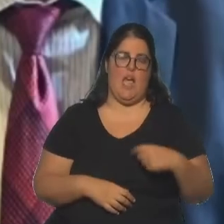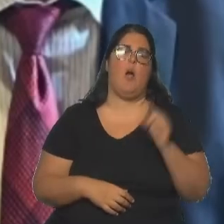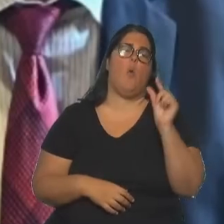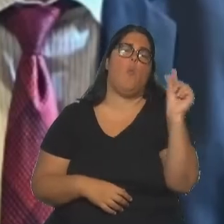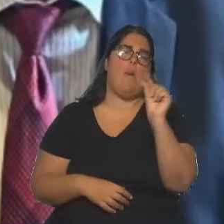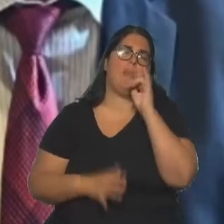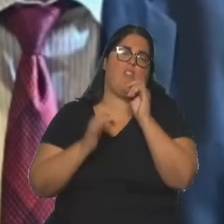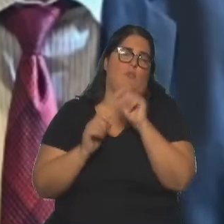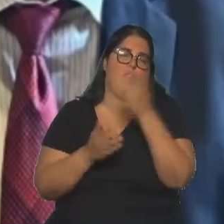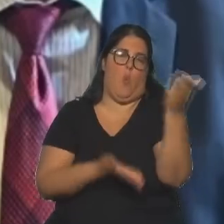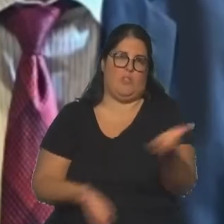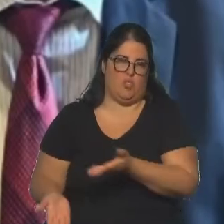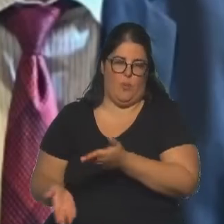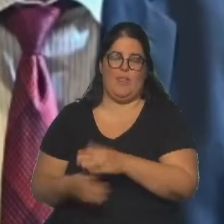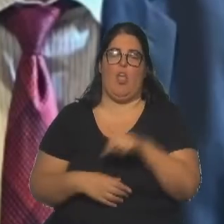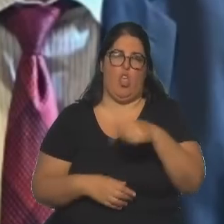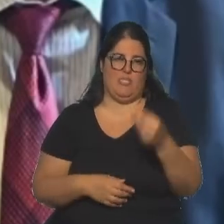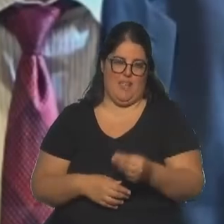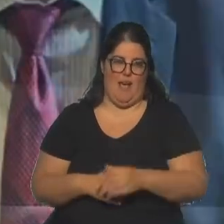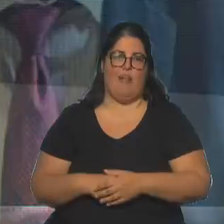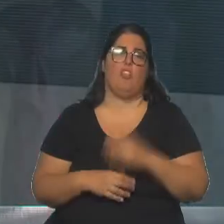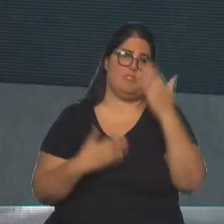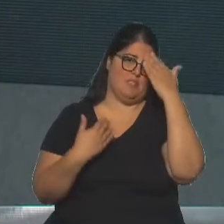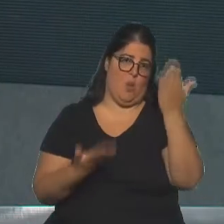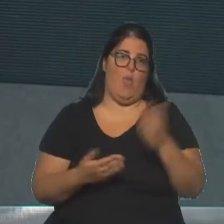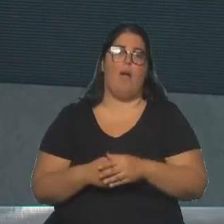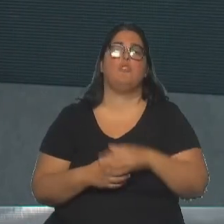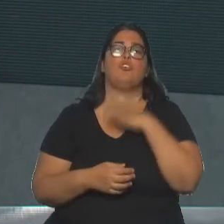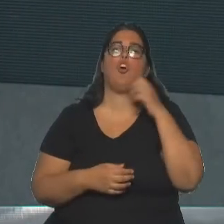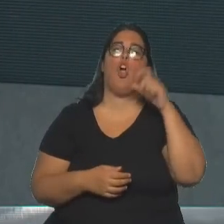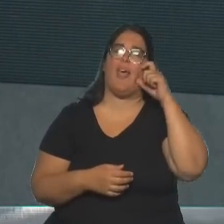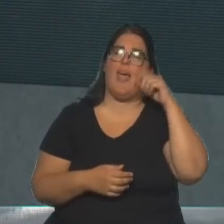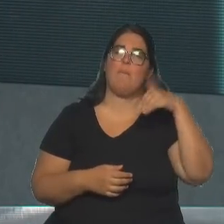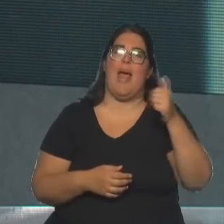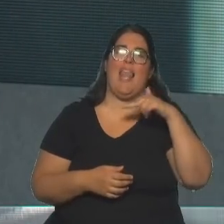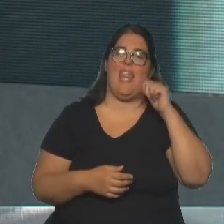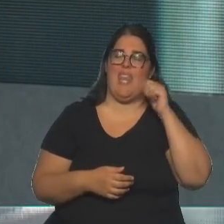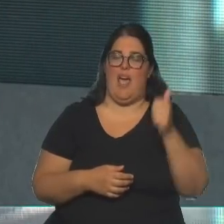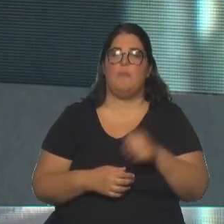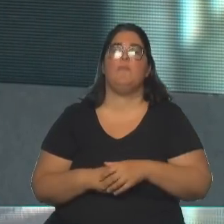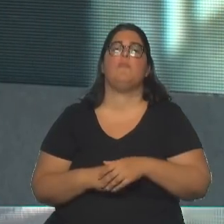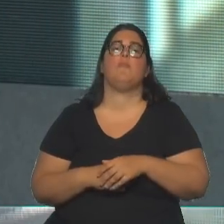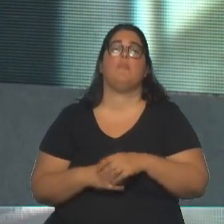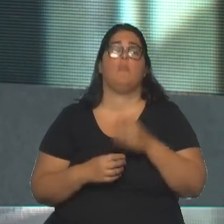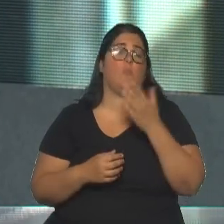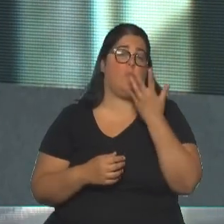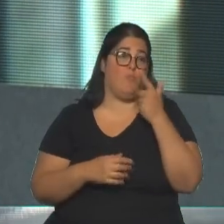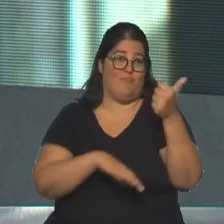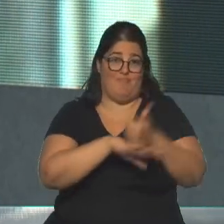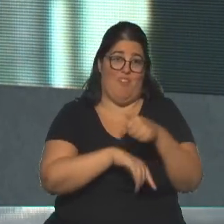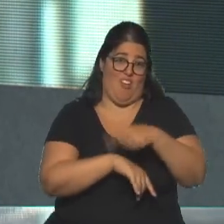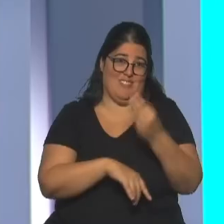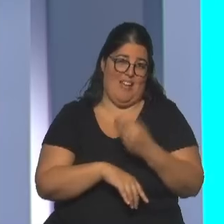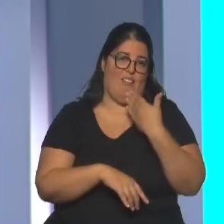de nuestro invitado de este sábado. Y ya lo estamos saludando. Jorge Malena, un placer que esté con nosotros este sábado. Gracias por la invitación. Por